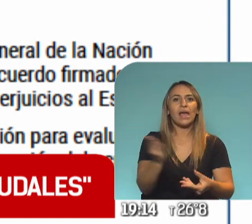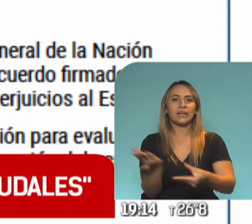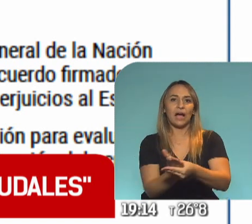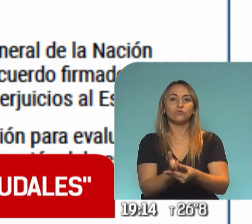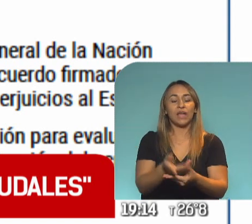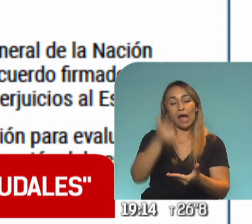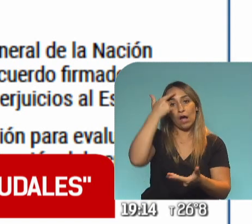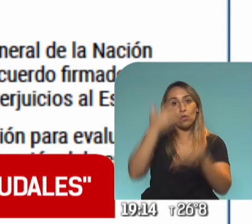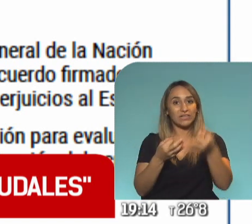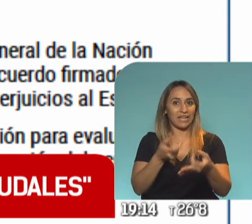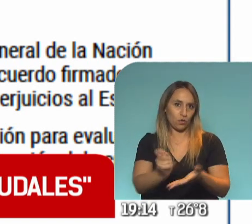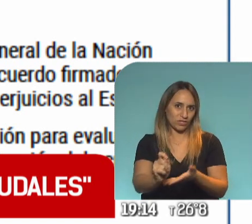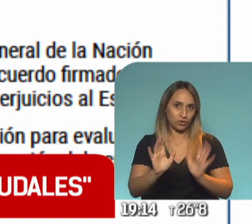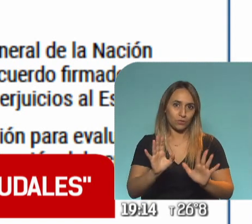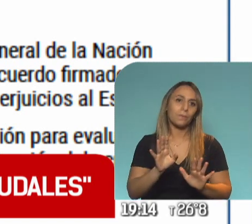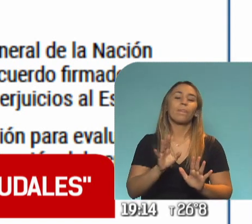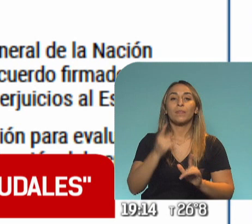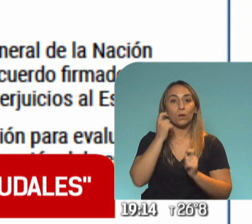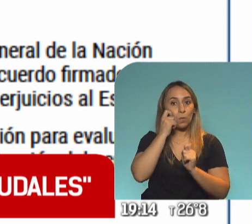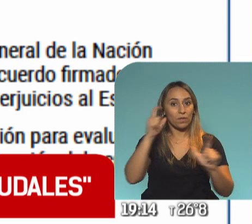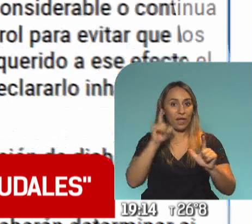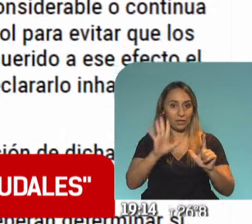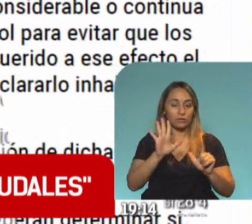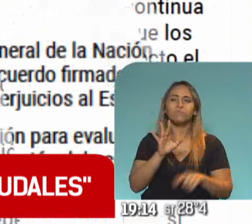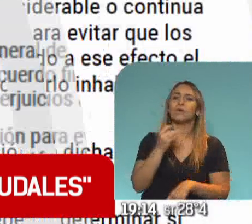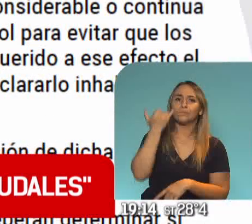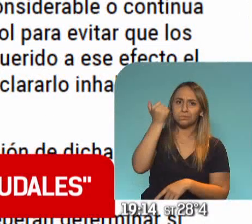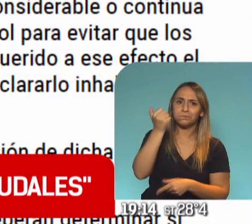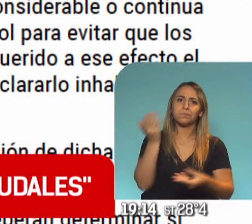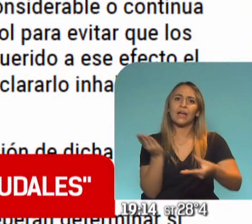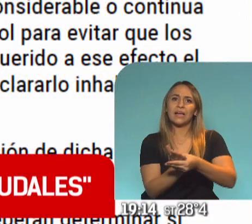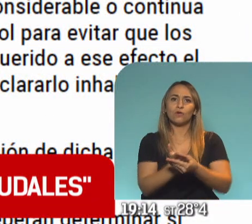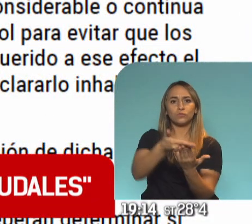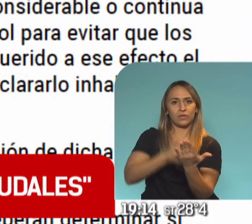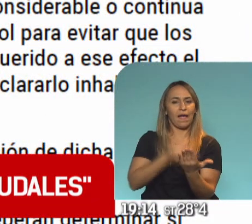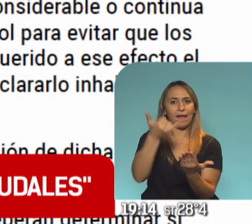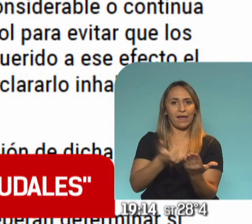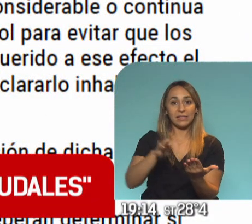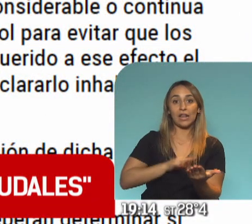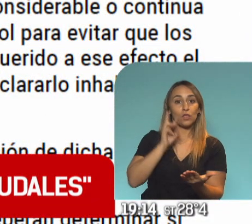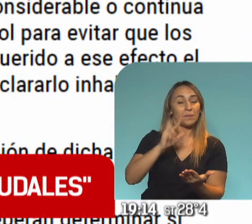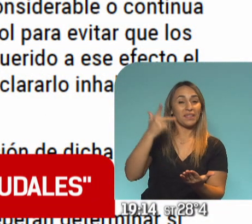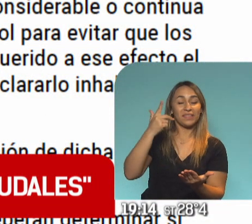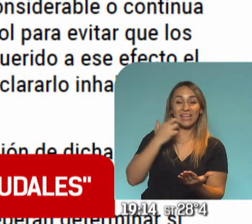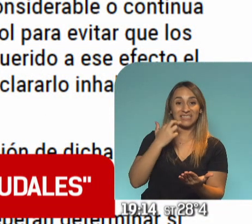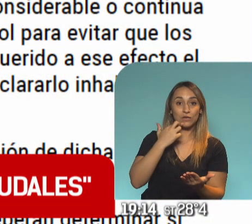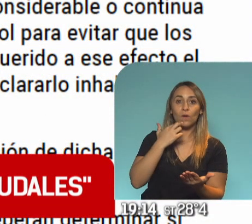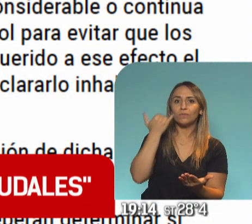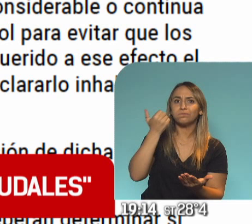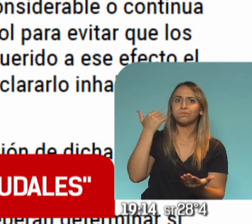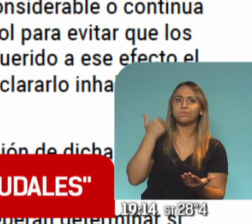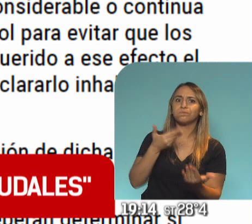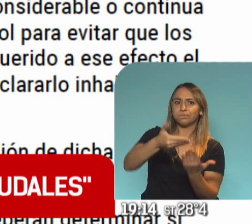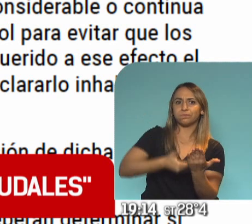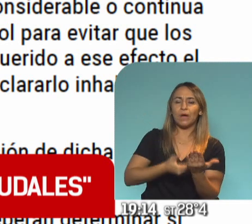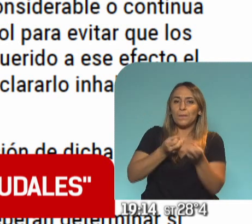judicial. Atención con este dato que vamos a dar. Ya hay una causa judicial iniciada en 2019 que tramita ante